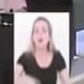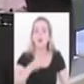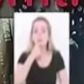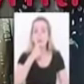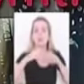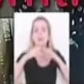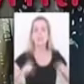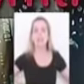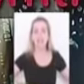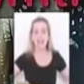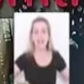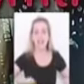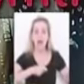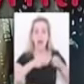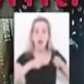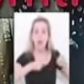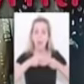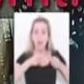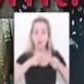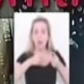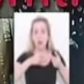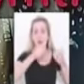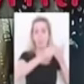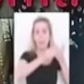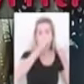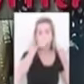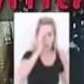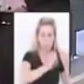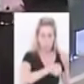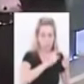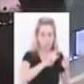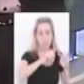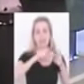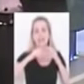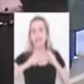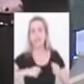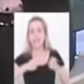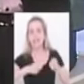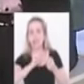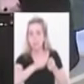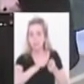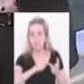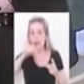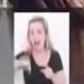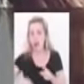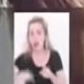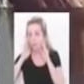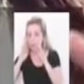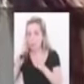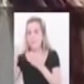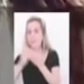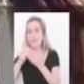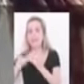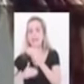ministerio de desarrollo social cuya ex ministro y ex gobernadora de santa cruz y está siendo uno de los ajustes más